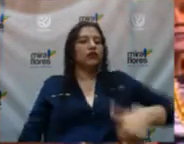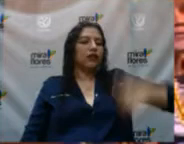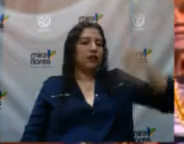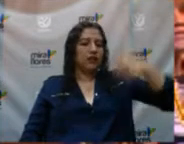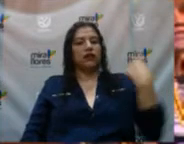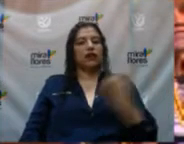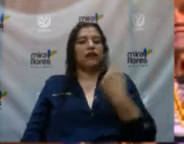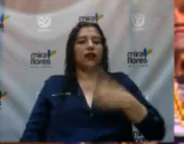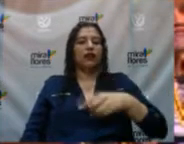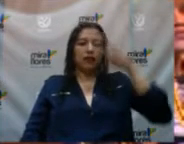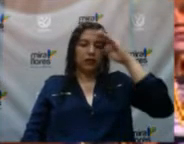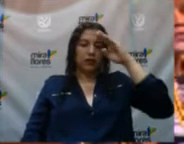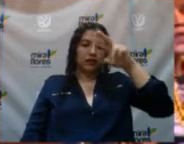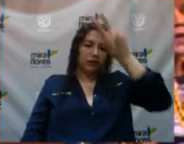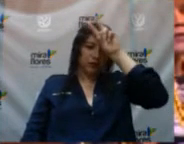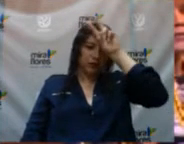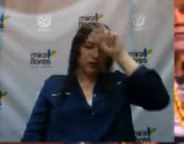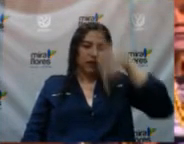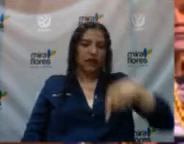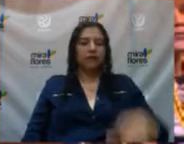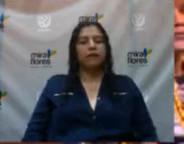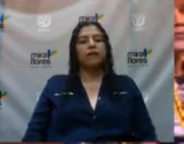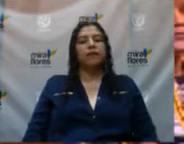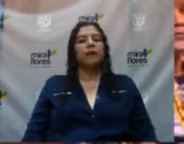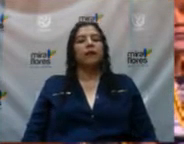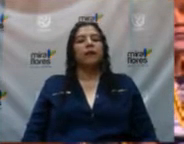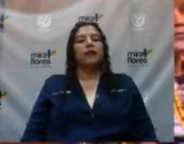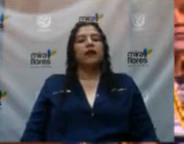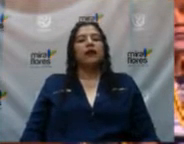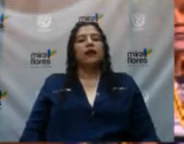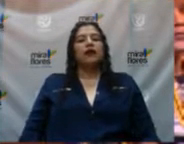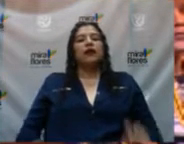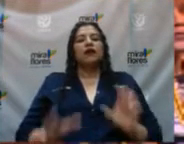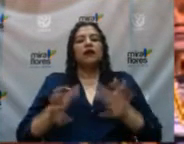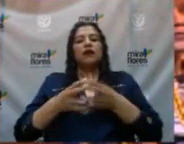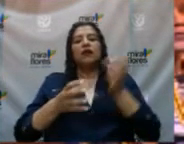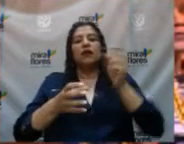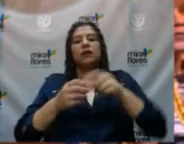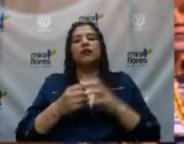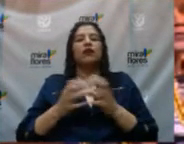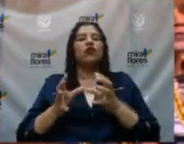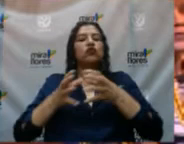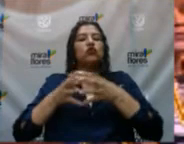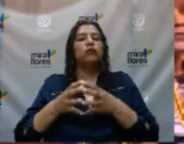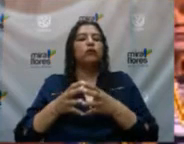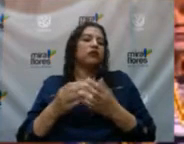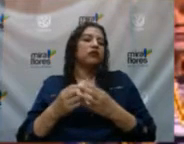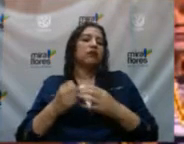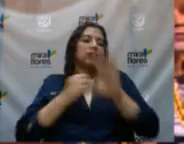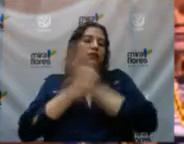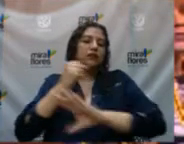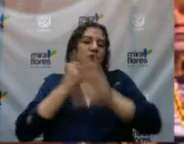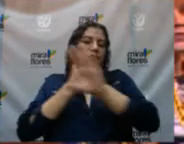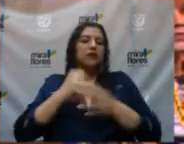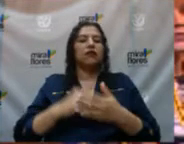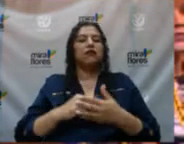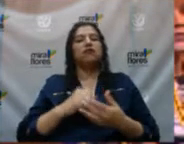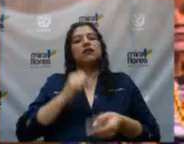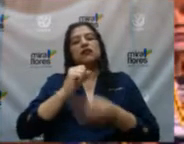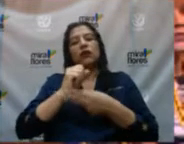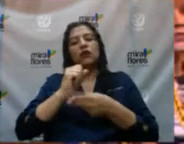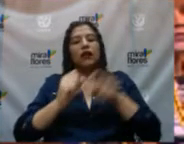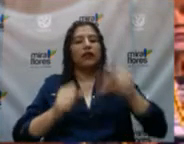de la Policía Nacional del Perú, señores miembros de los Comités de Seguridad Ciudadana y de Defensa Civil